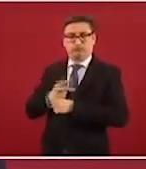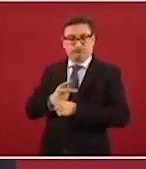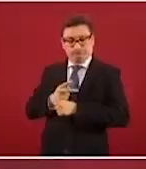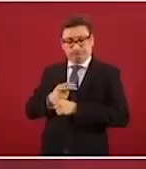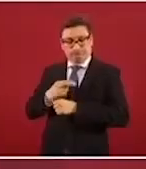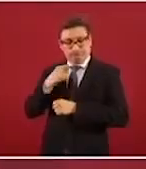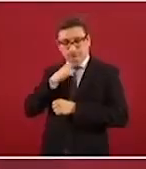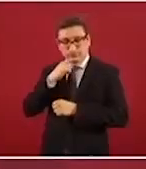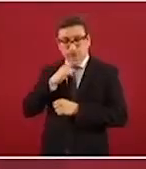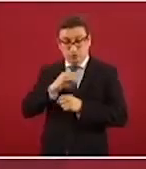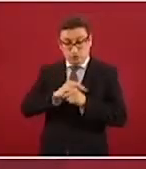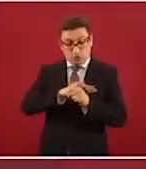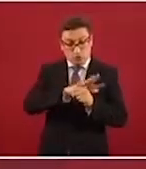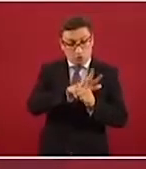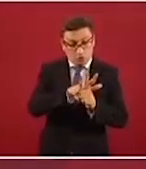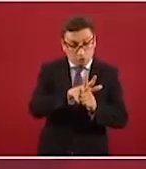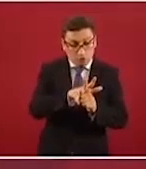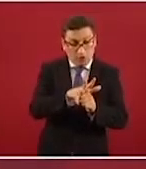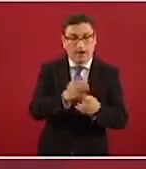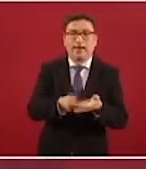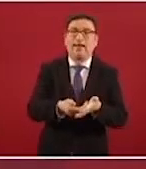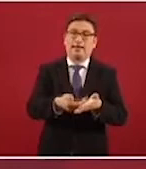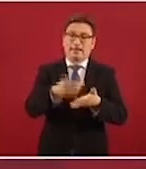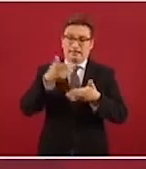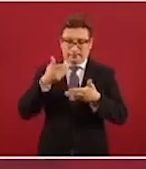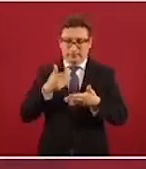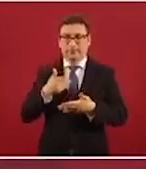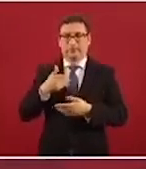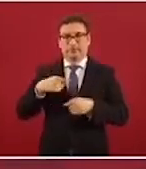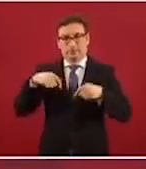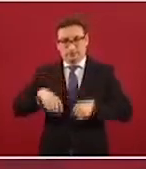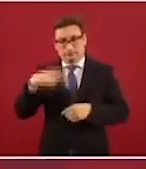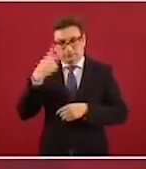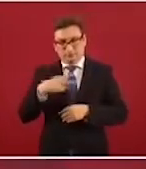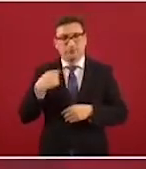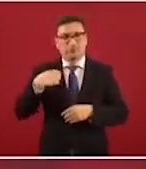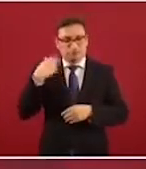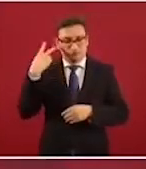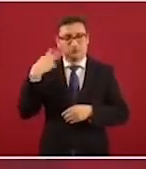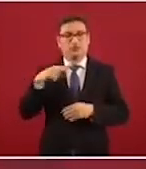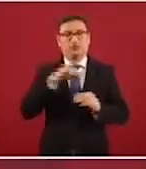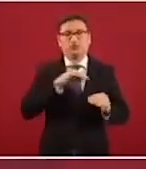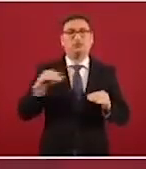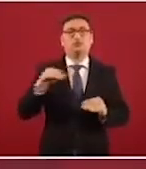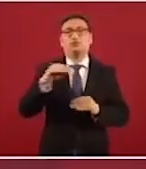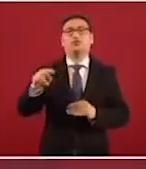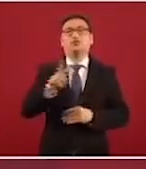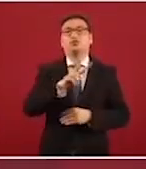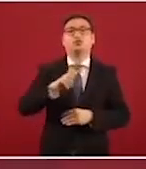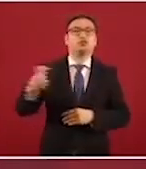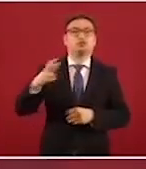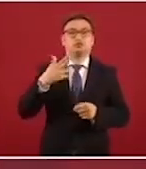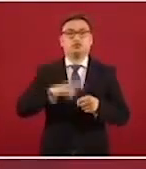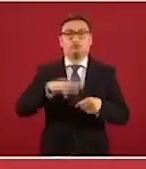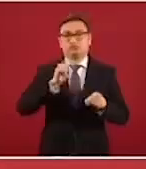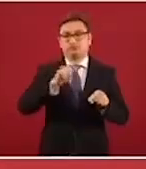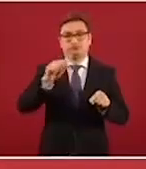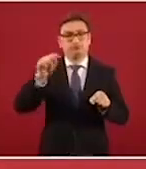Antes del coronavirus, ya había yo hecho una gira por 200 hospitales.